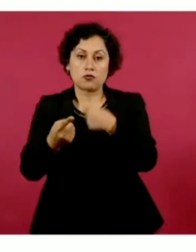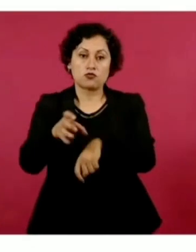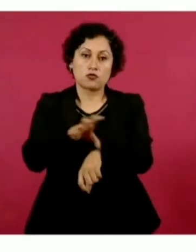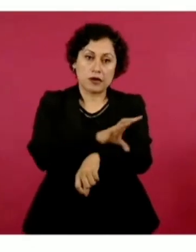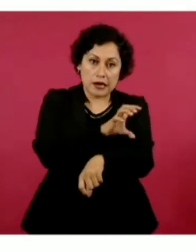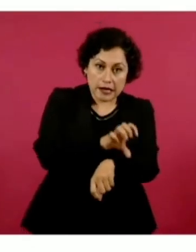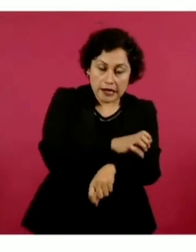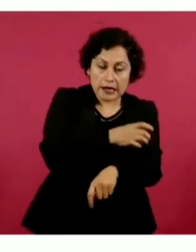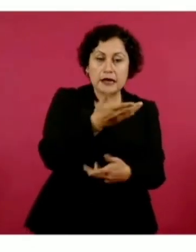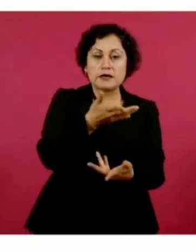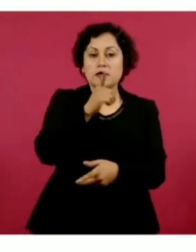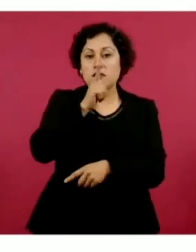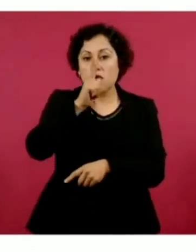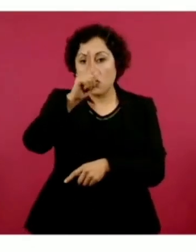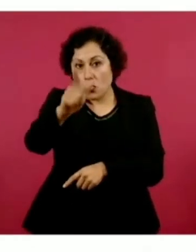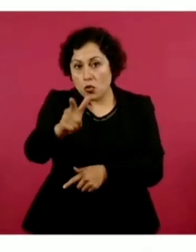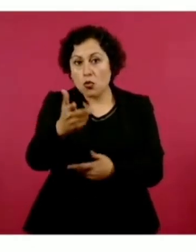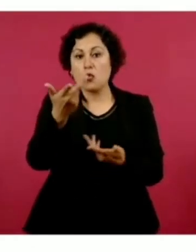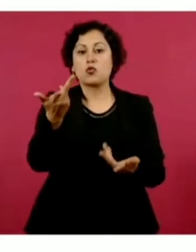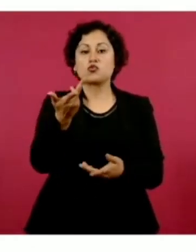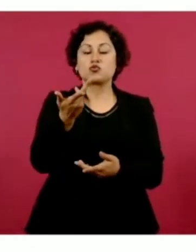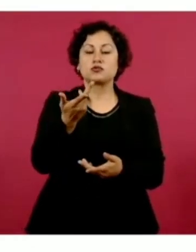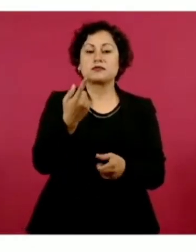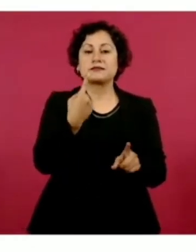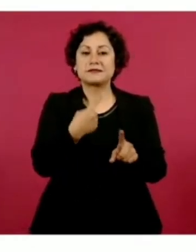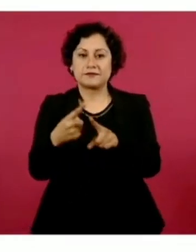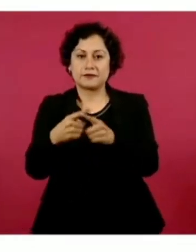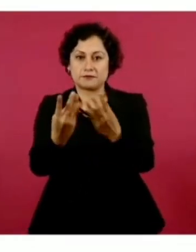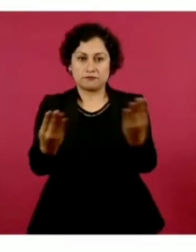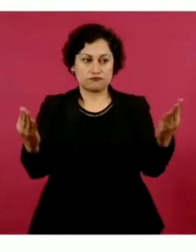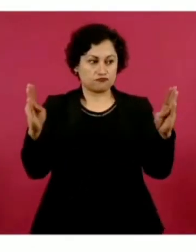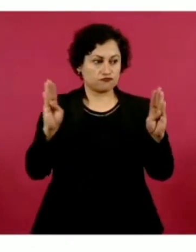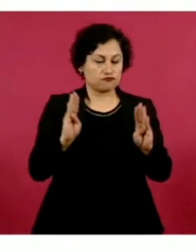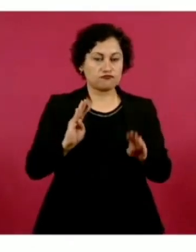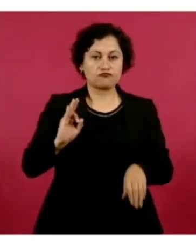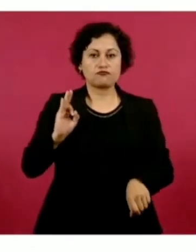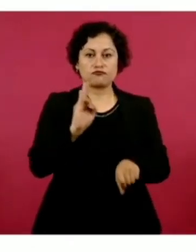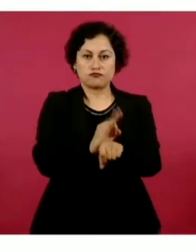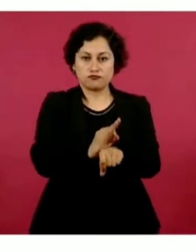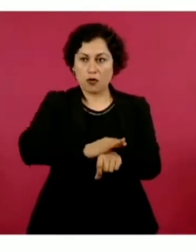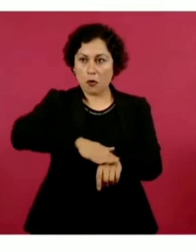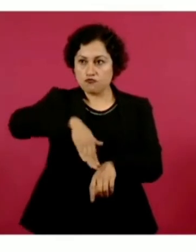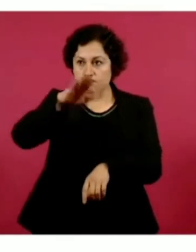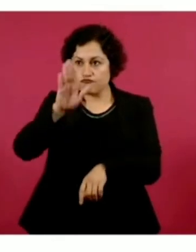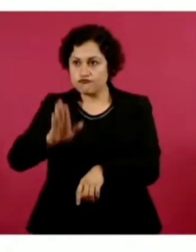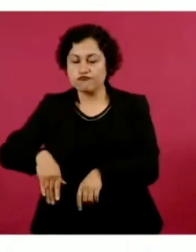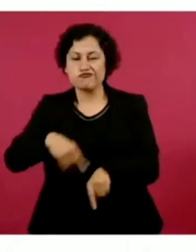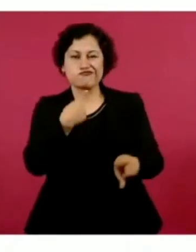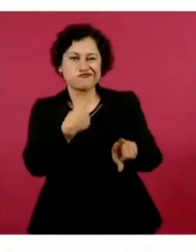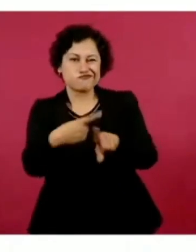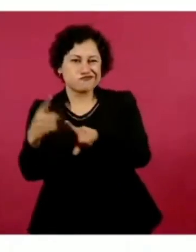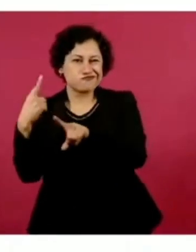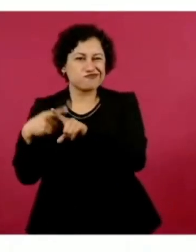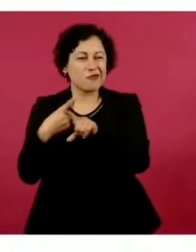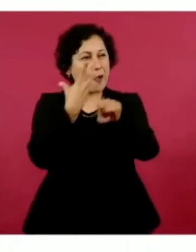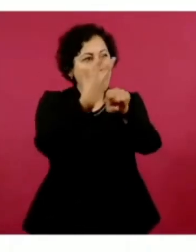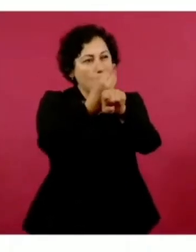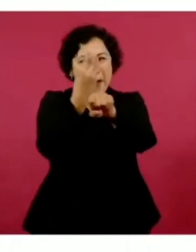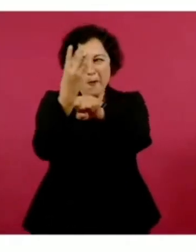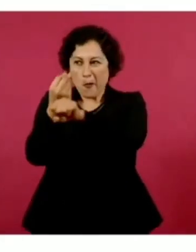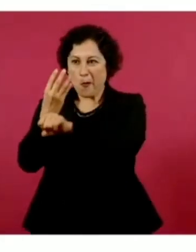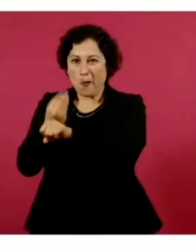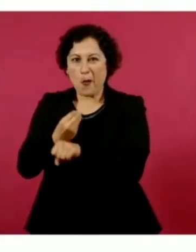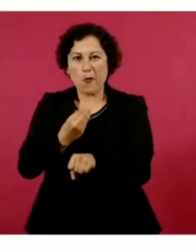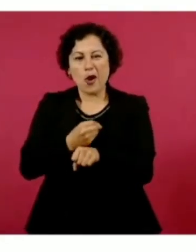hidrosanitarios, luminarias, cancelerías, bardas perimetrales, pinturas exteriores, etcétera. Era una forma también de